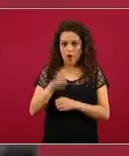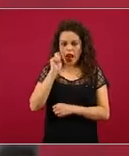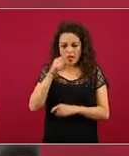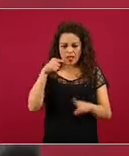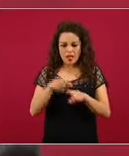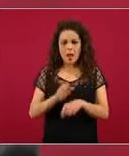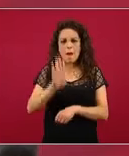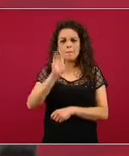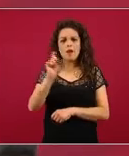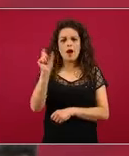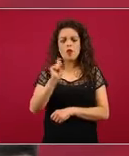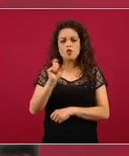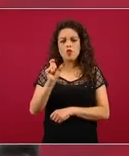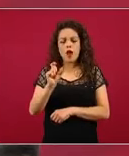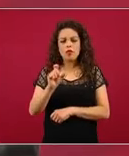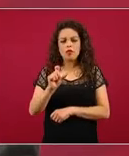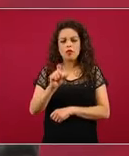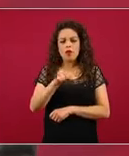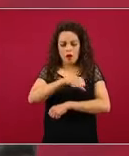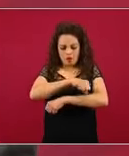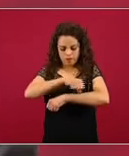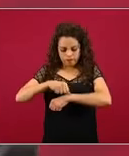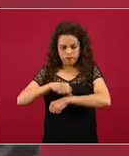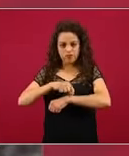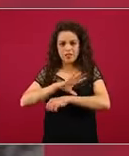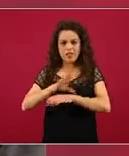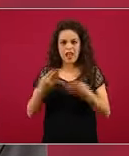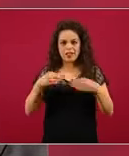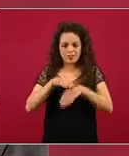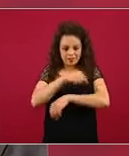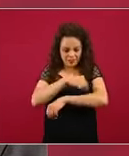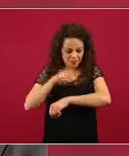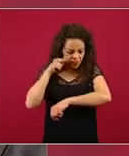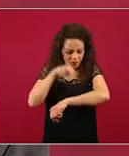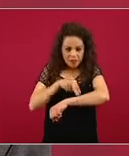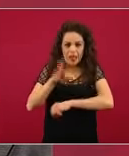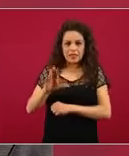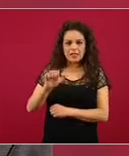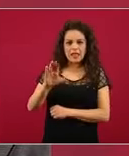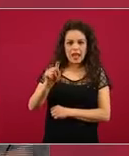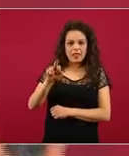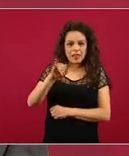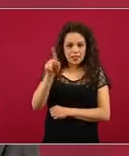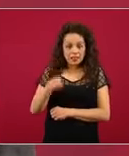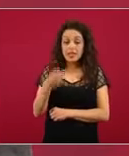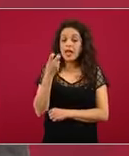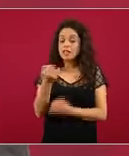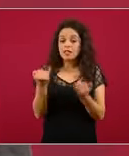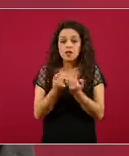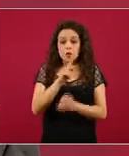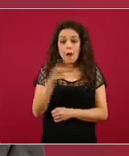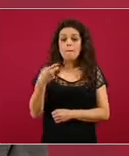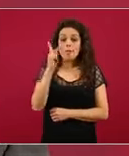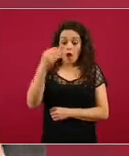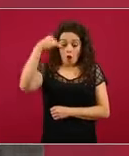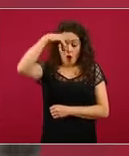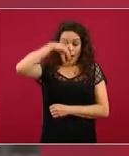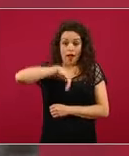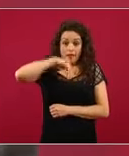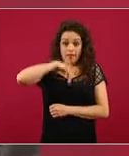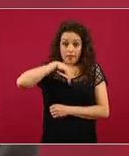es parecido a una cicatriz visible a la que todas y todos estamos acostumbrados cuando la vemos en la piel, pero interna. Esto